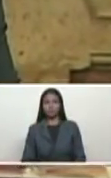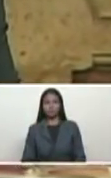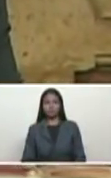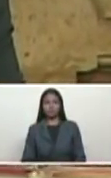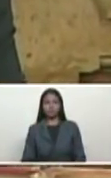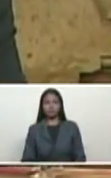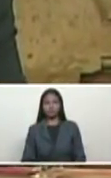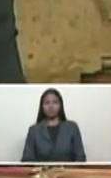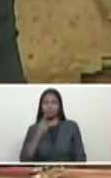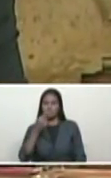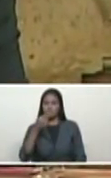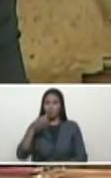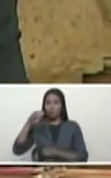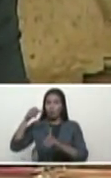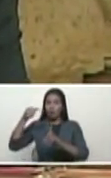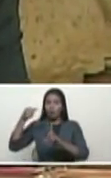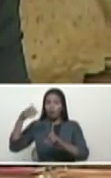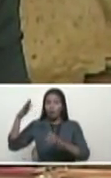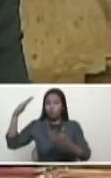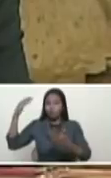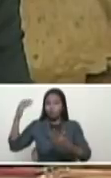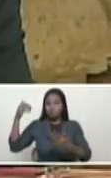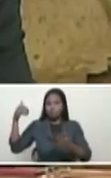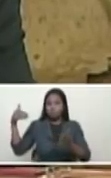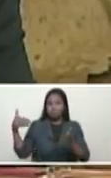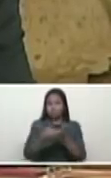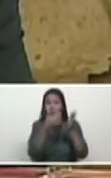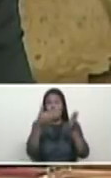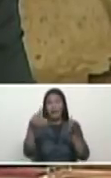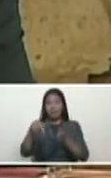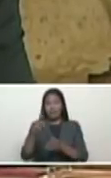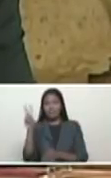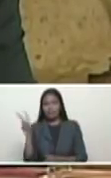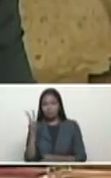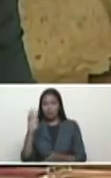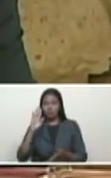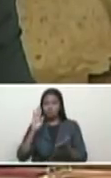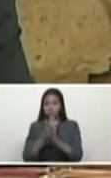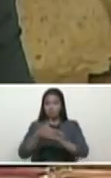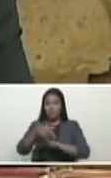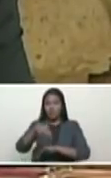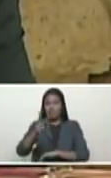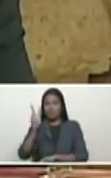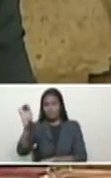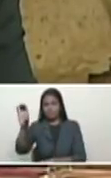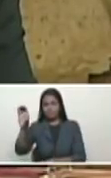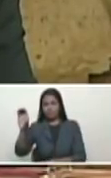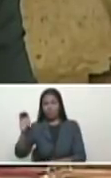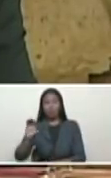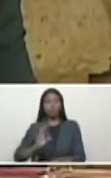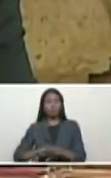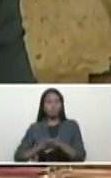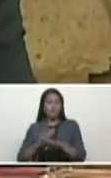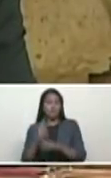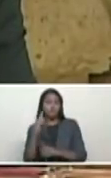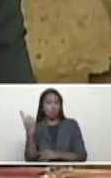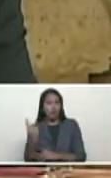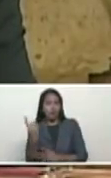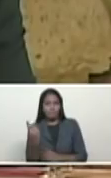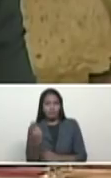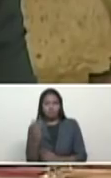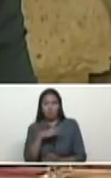cuando hablamos de golpe de estado es la destrucción del estado no solamente es el